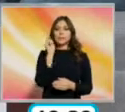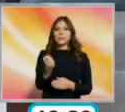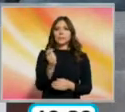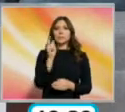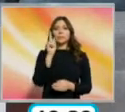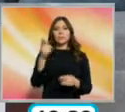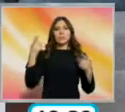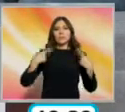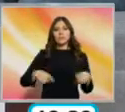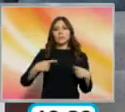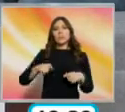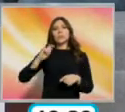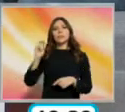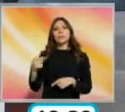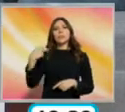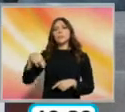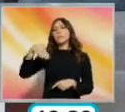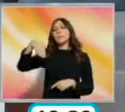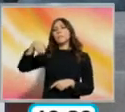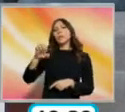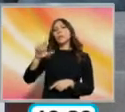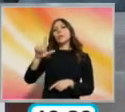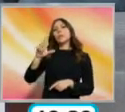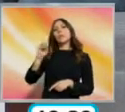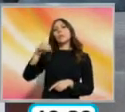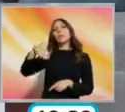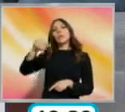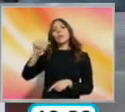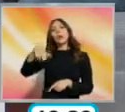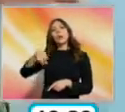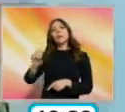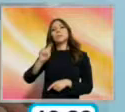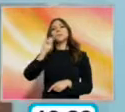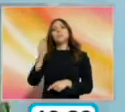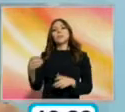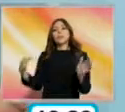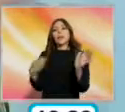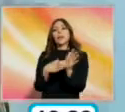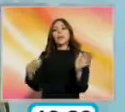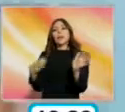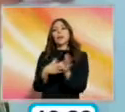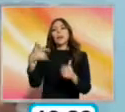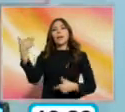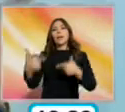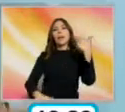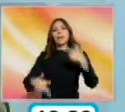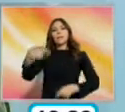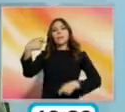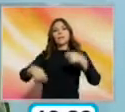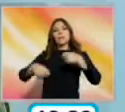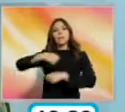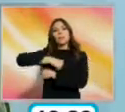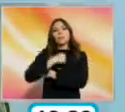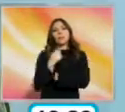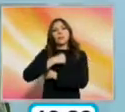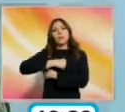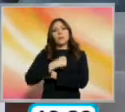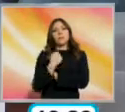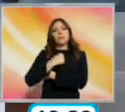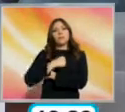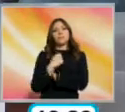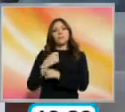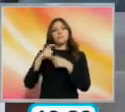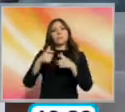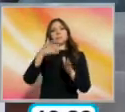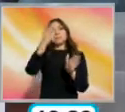era melómano eran cajas de leche, de plástico, que tenían el tamaño perfecto para guardar LPs. Aquellas ¿Cuántos